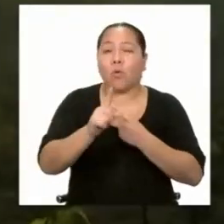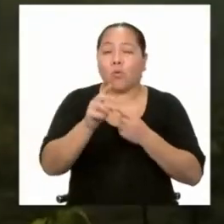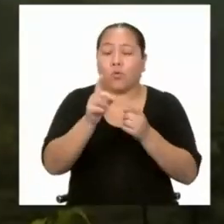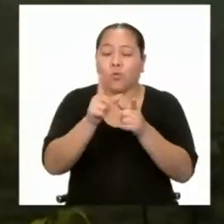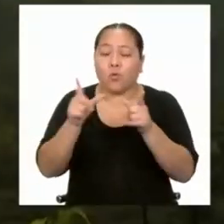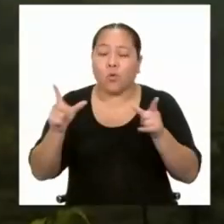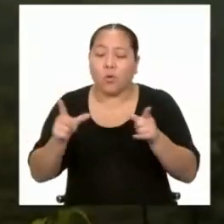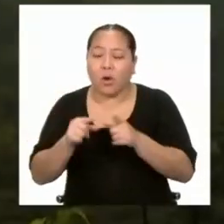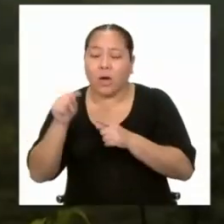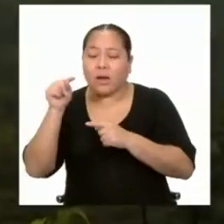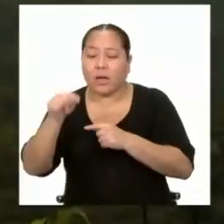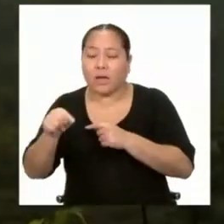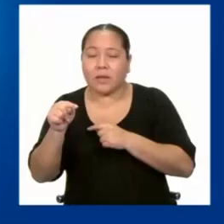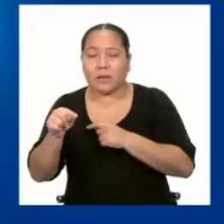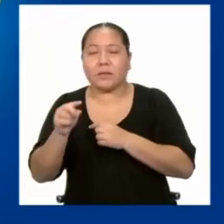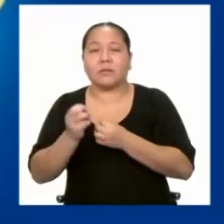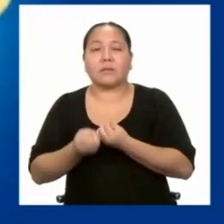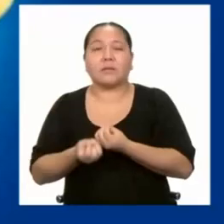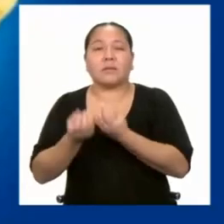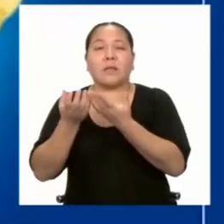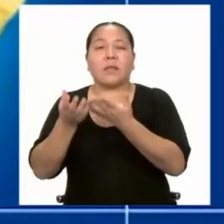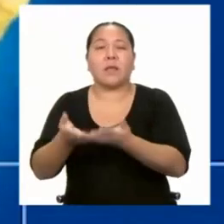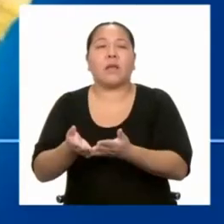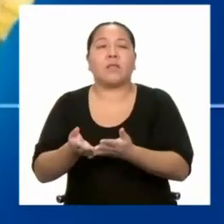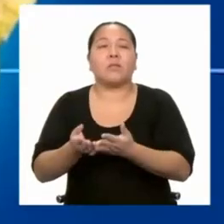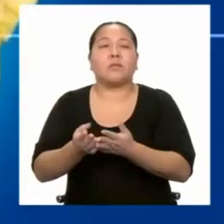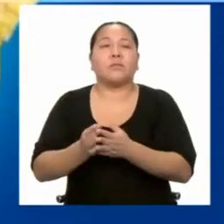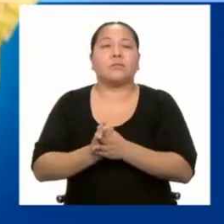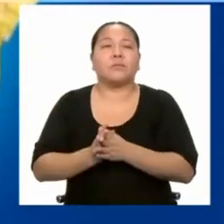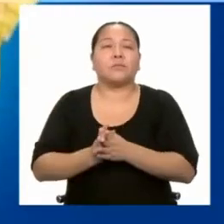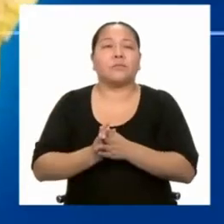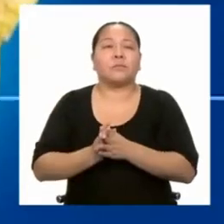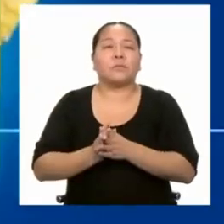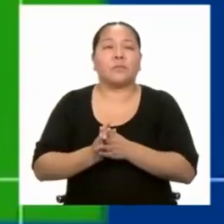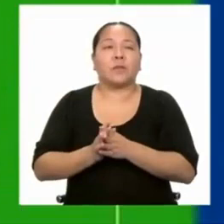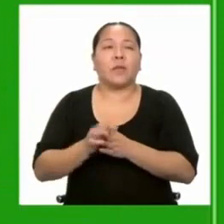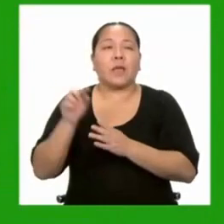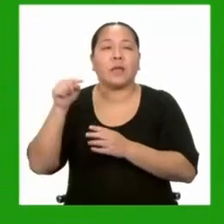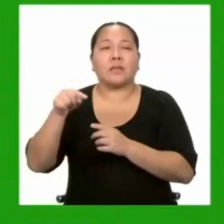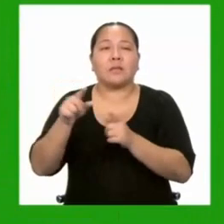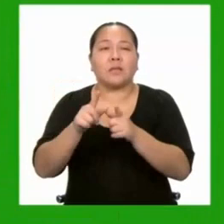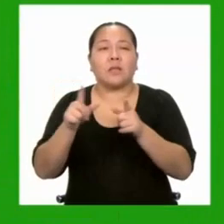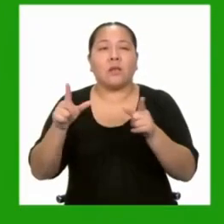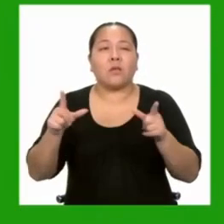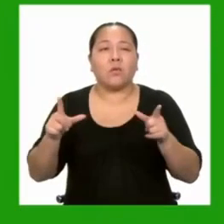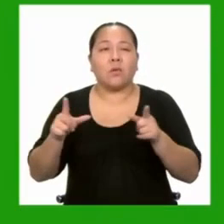esto se está desarrollando es en el Alto Mayo.